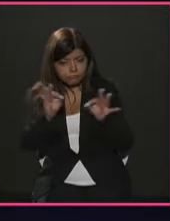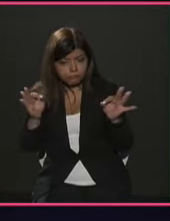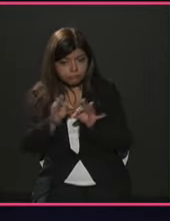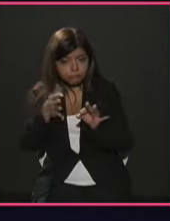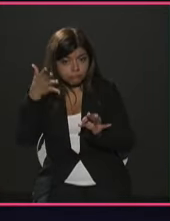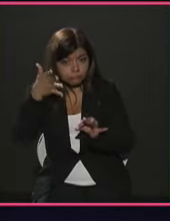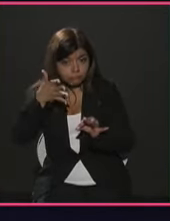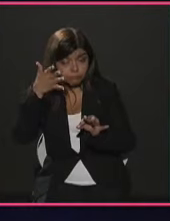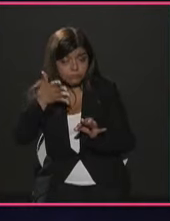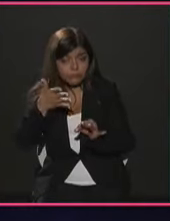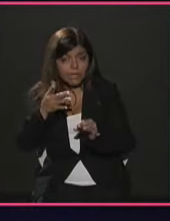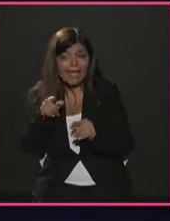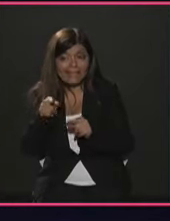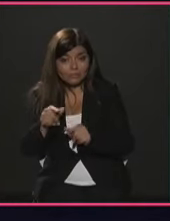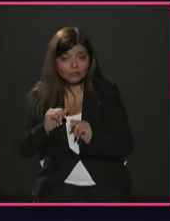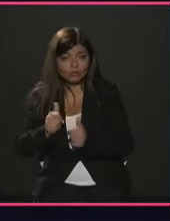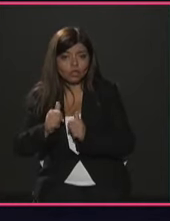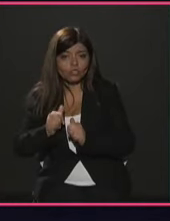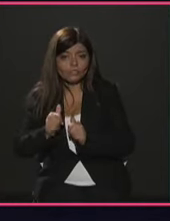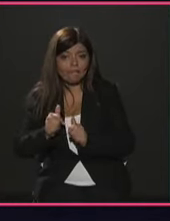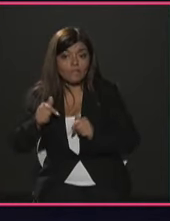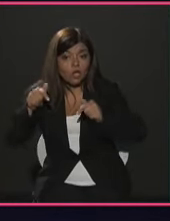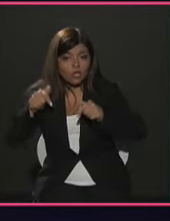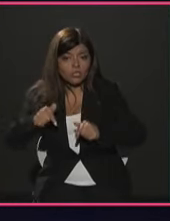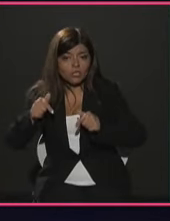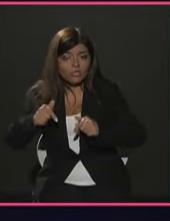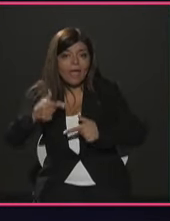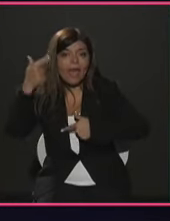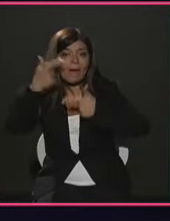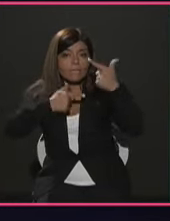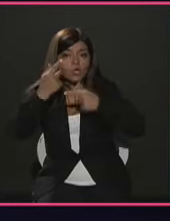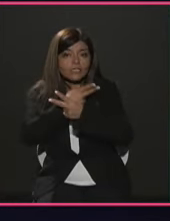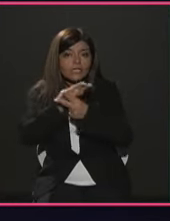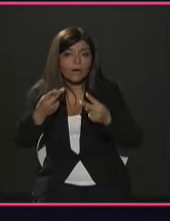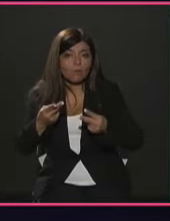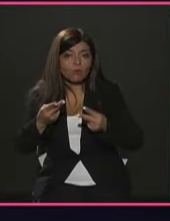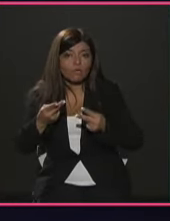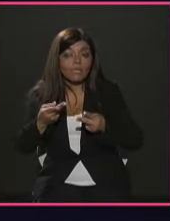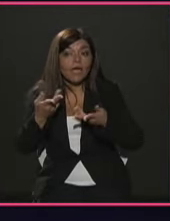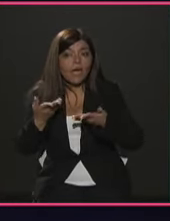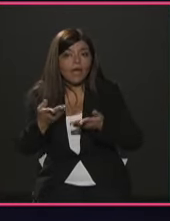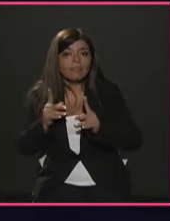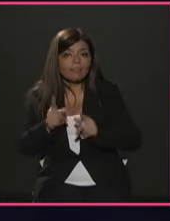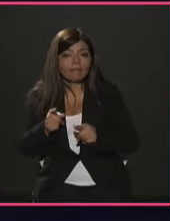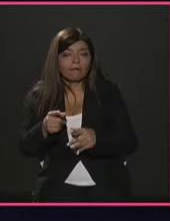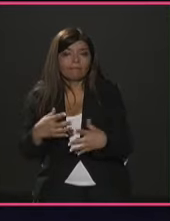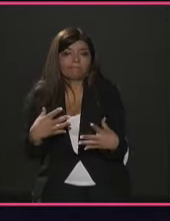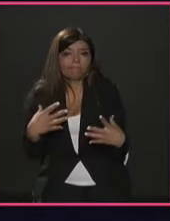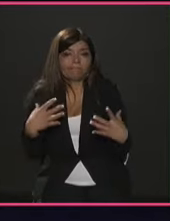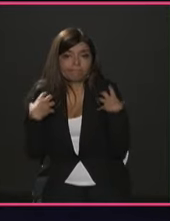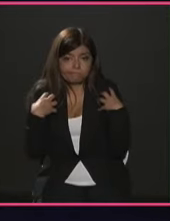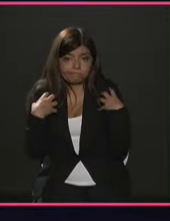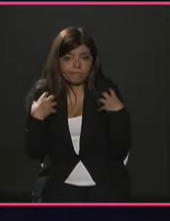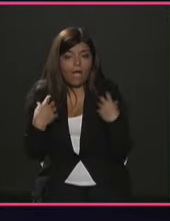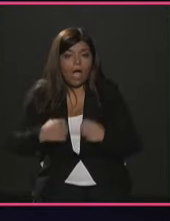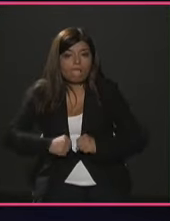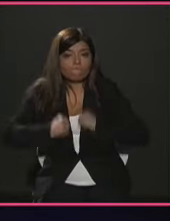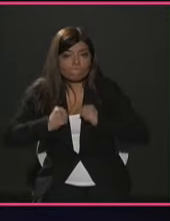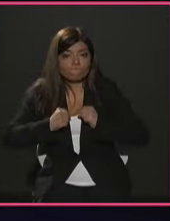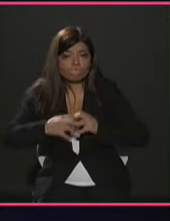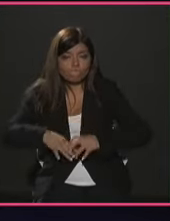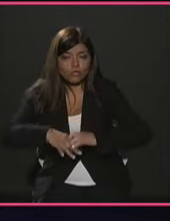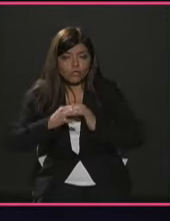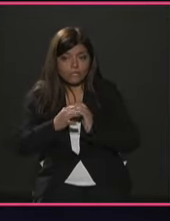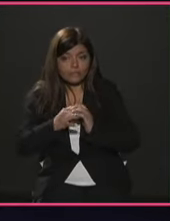presentación son los desafíos a los cuales obviamente la política pública está invitada a a fortalecer